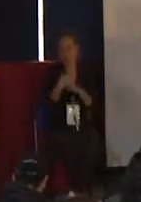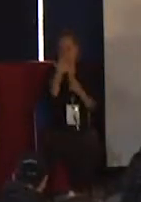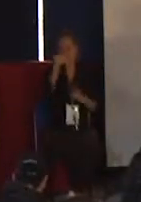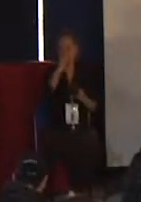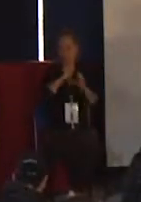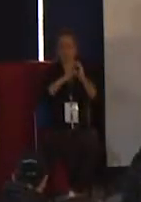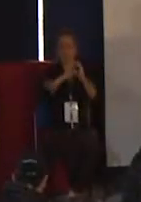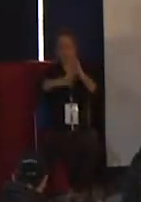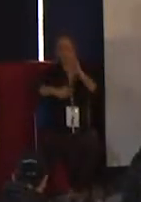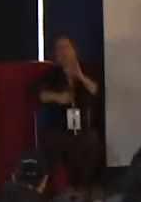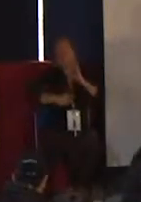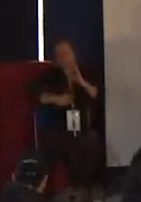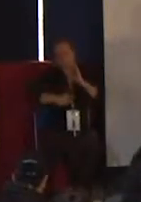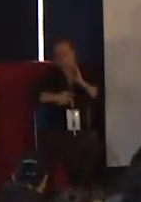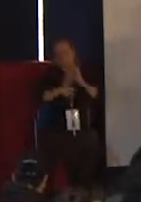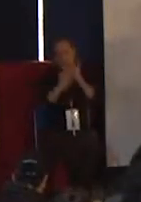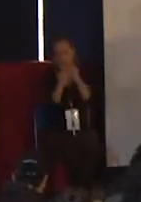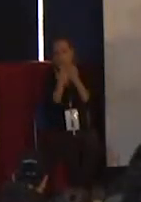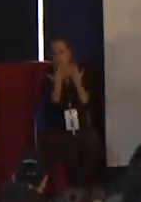Primero.